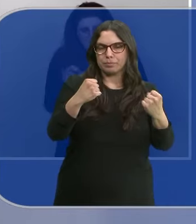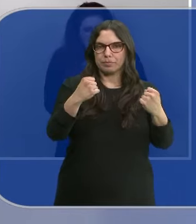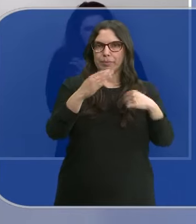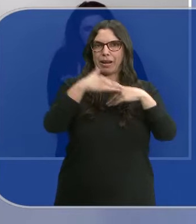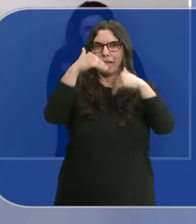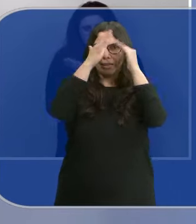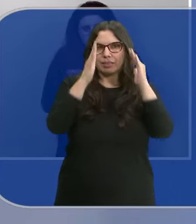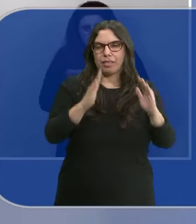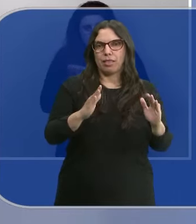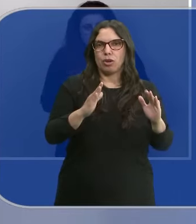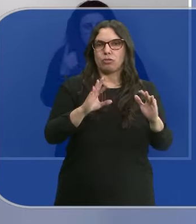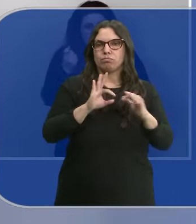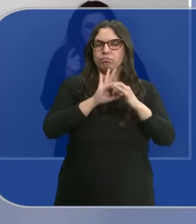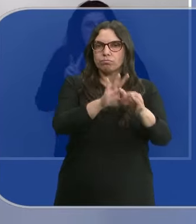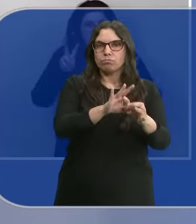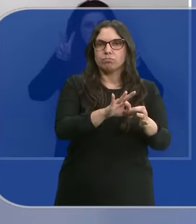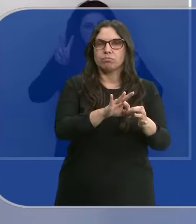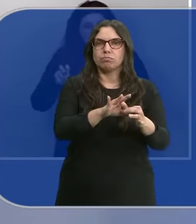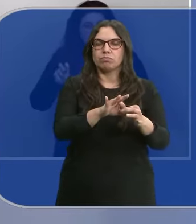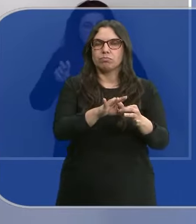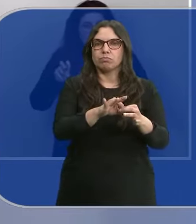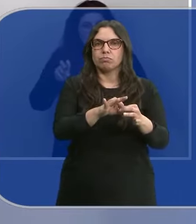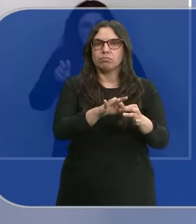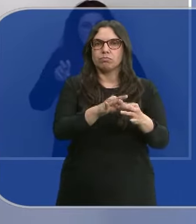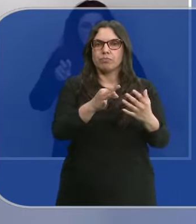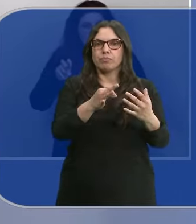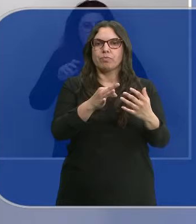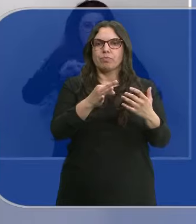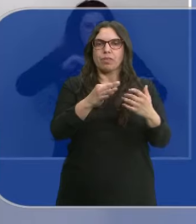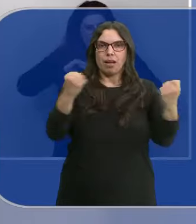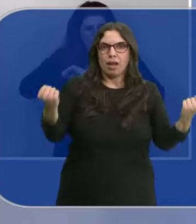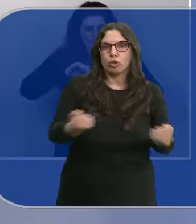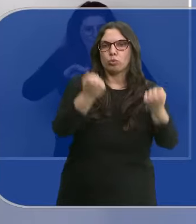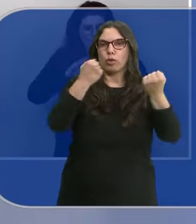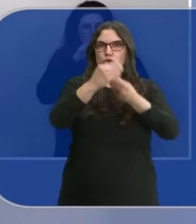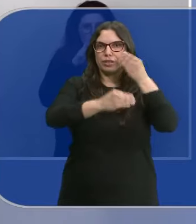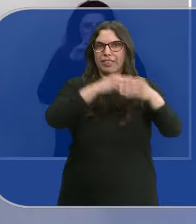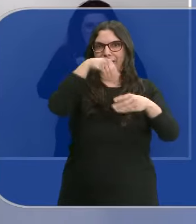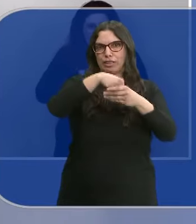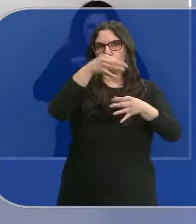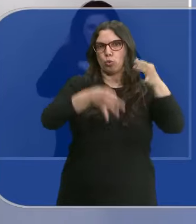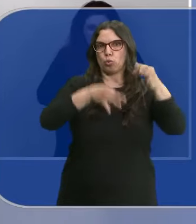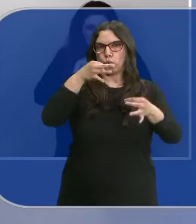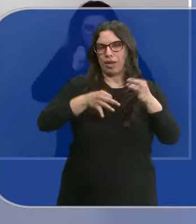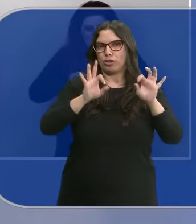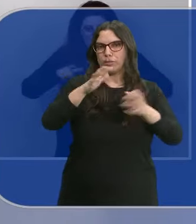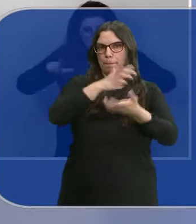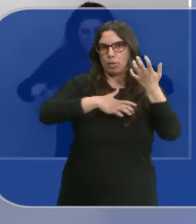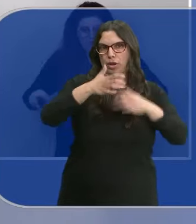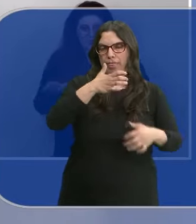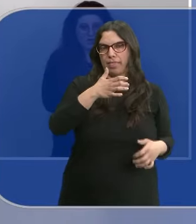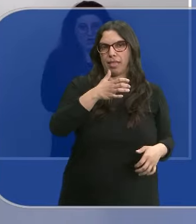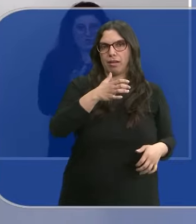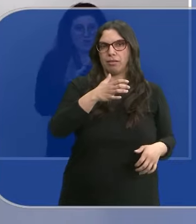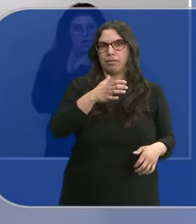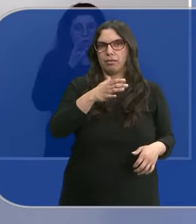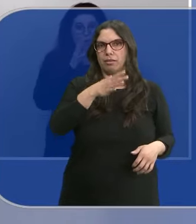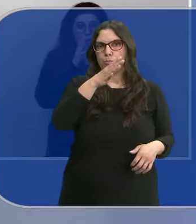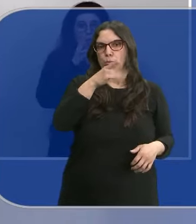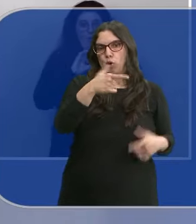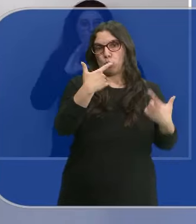unidades en torno a la actuación que se realiza en los juzgados de violencia por estas